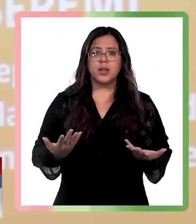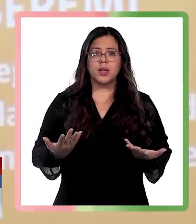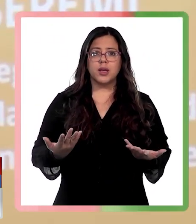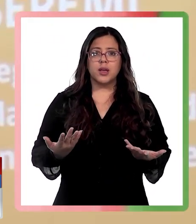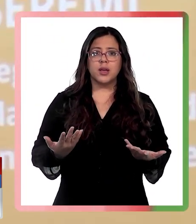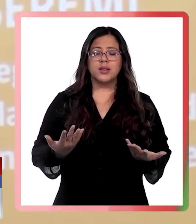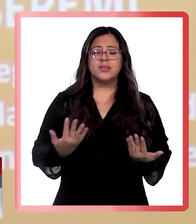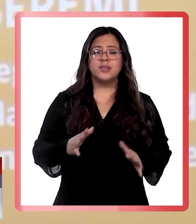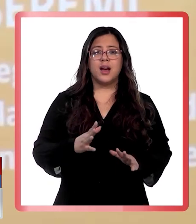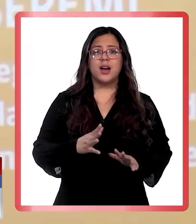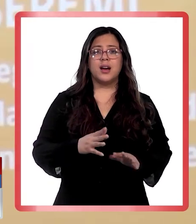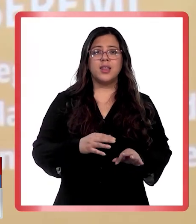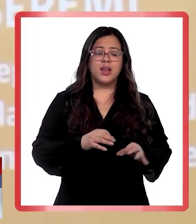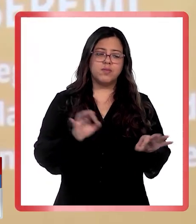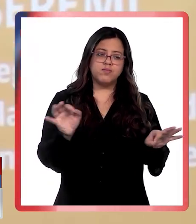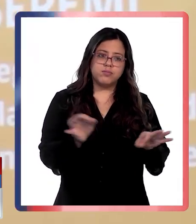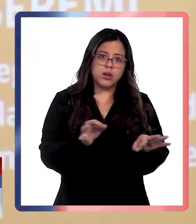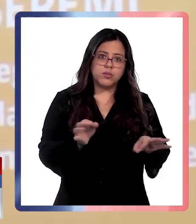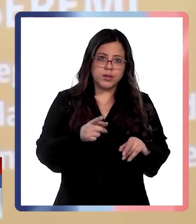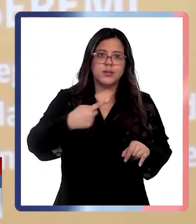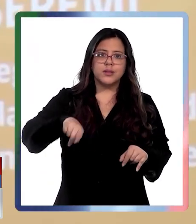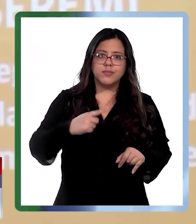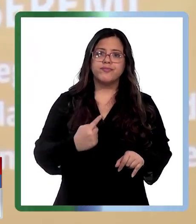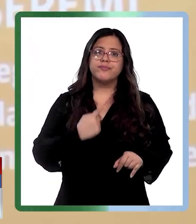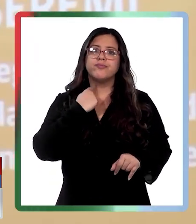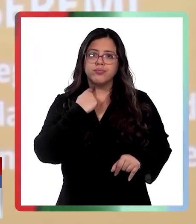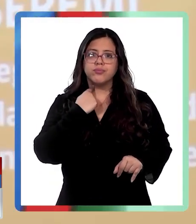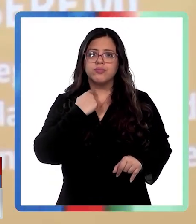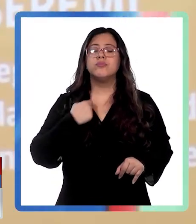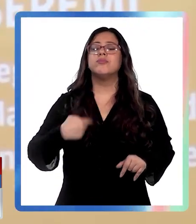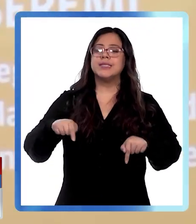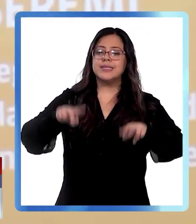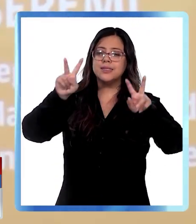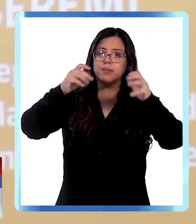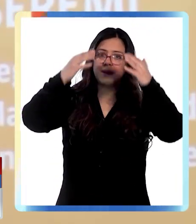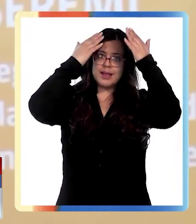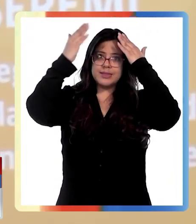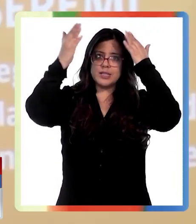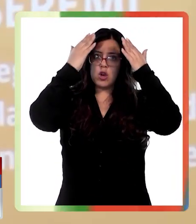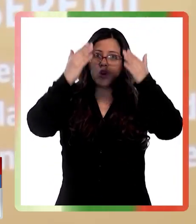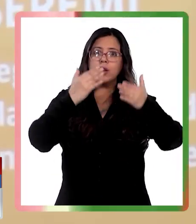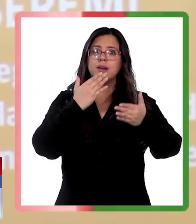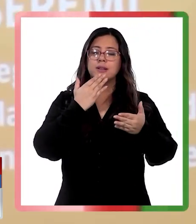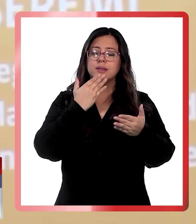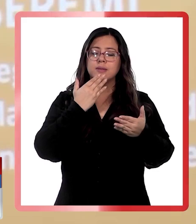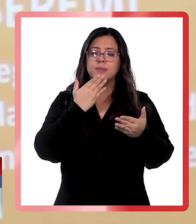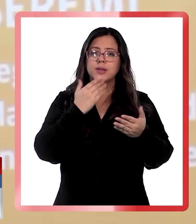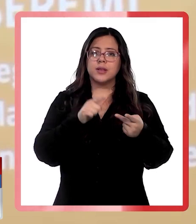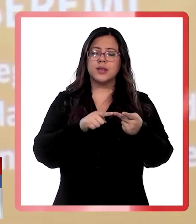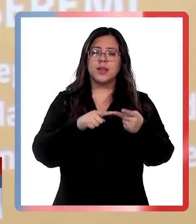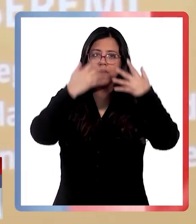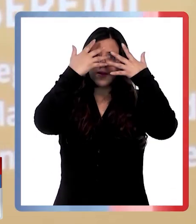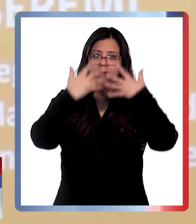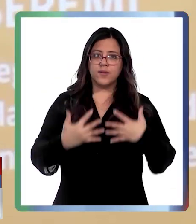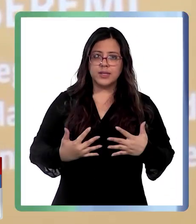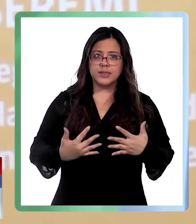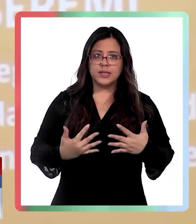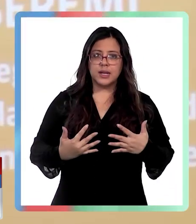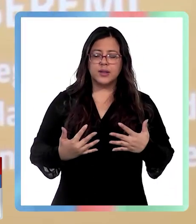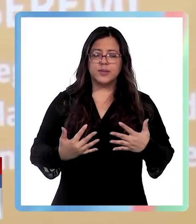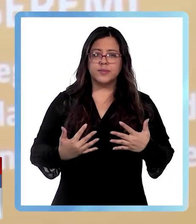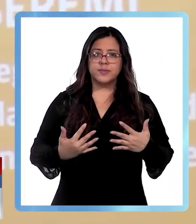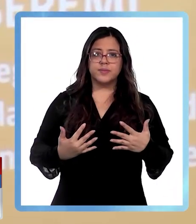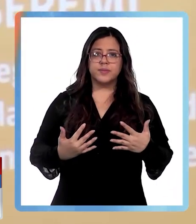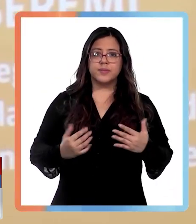de manifestar, digamos, que están viviendo violencia. Eso es la violencia psicológica y en la violencia